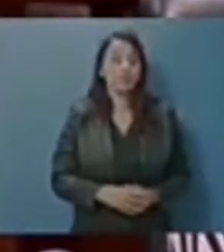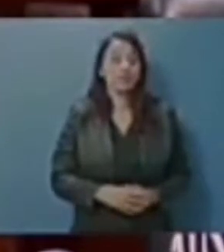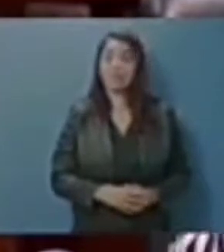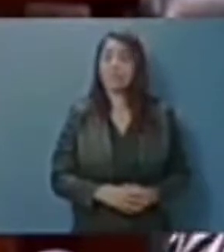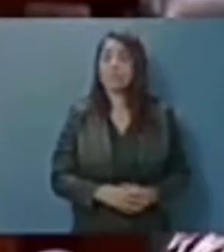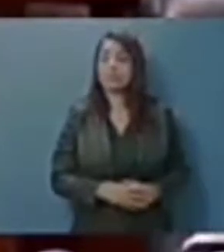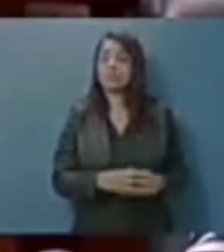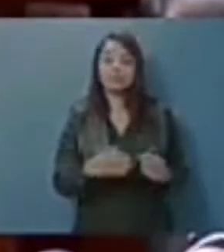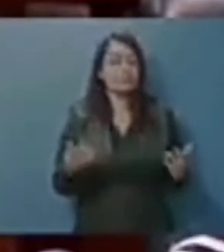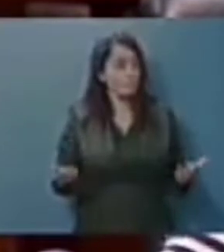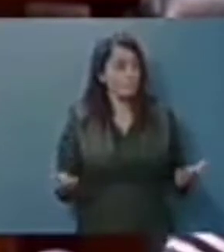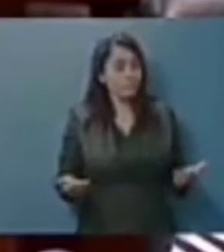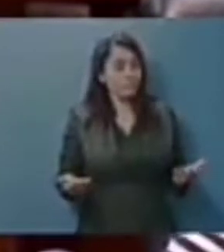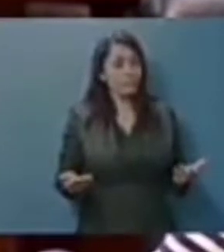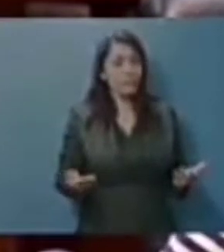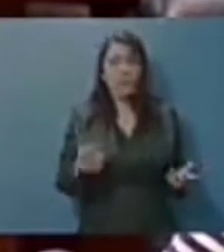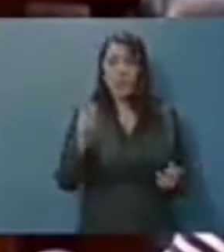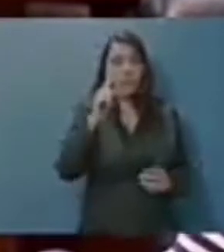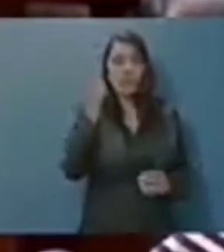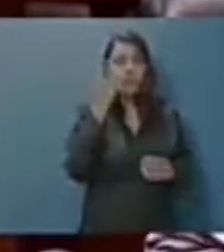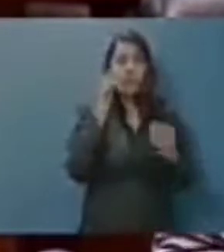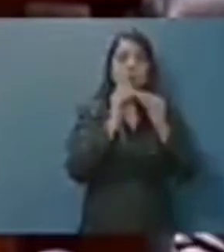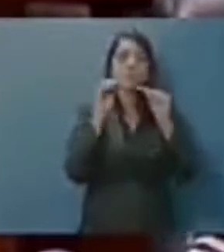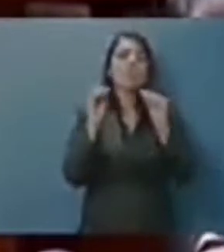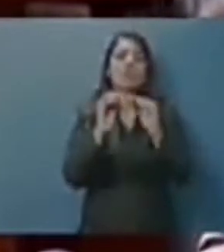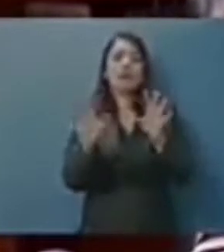Pero es que no basta también solo lo digital.